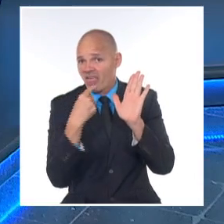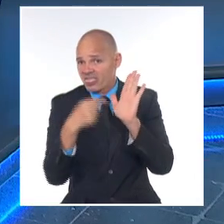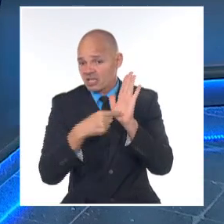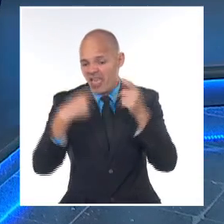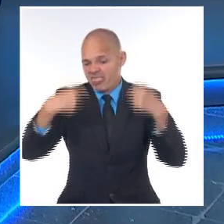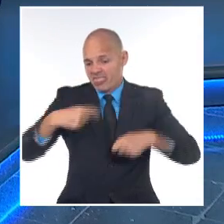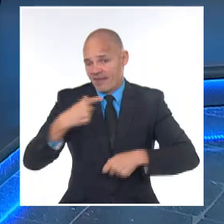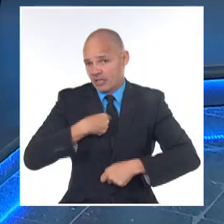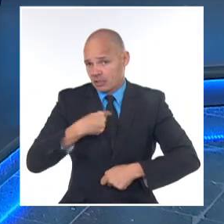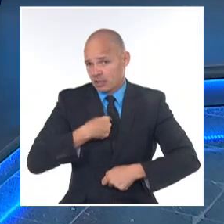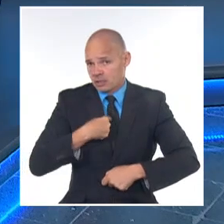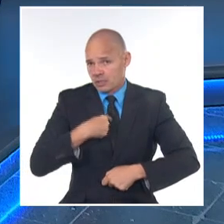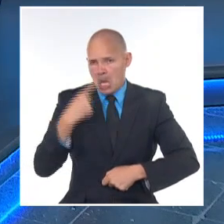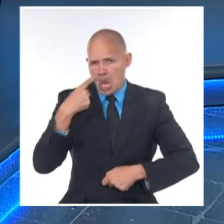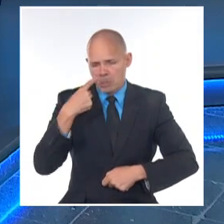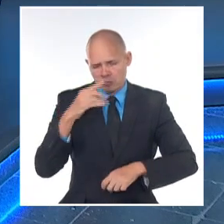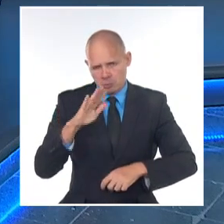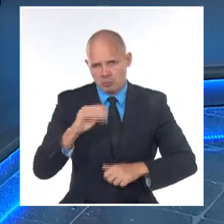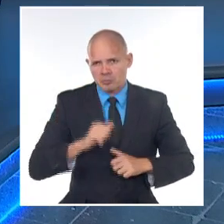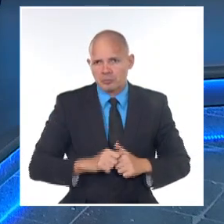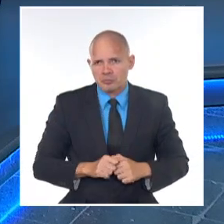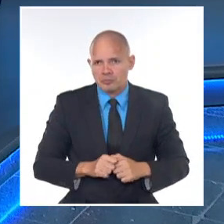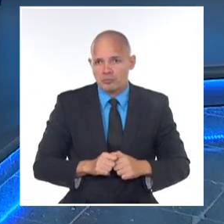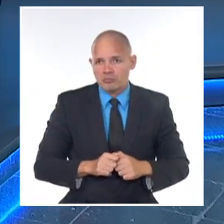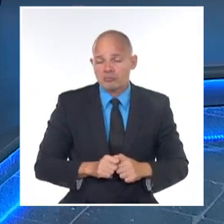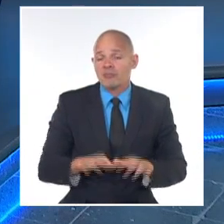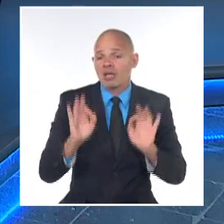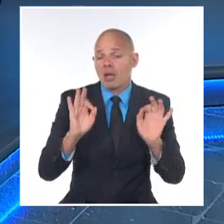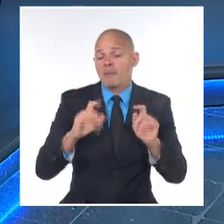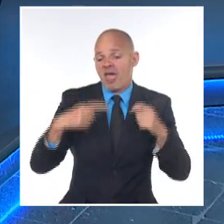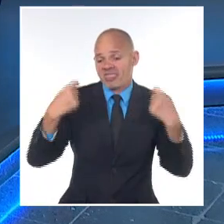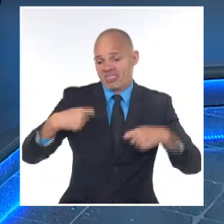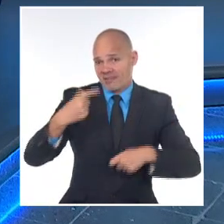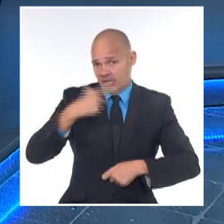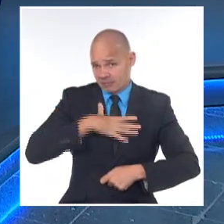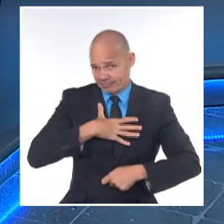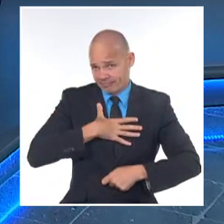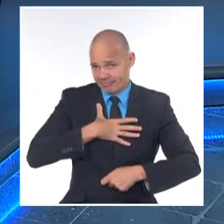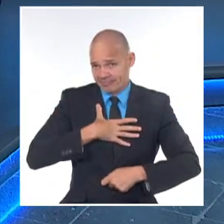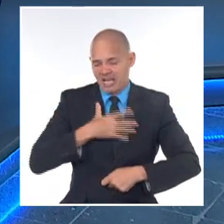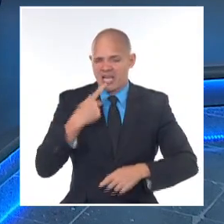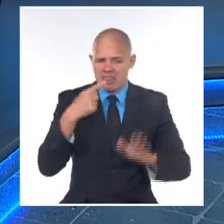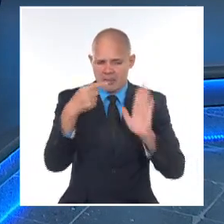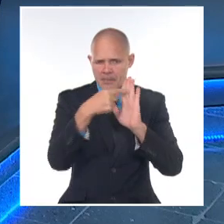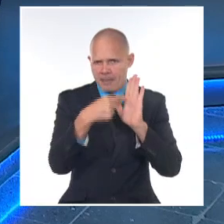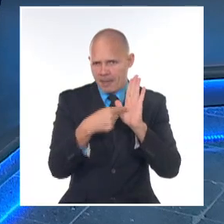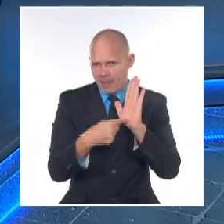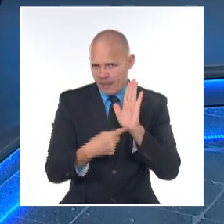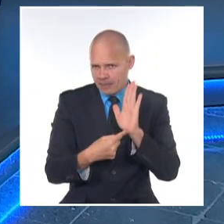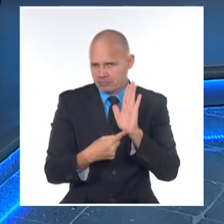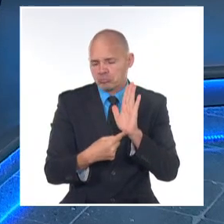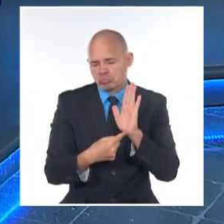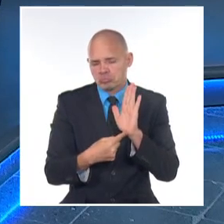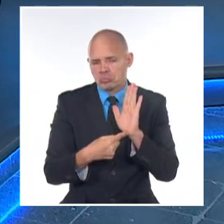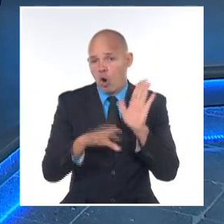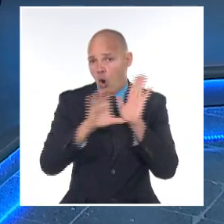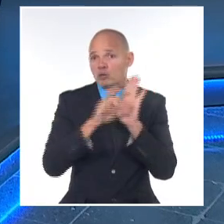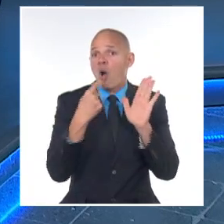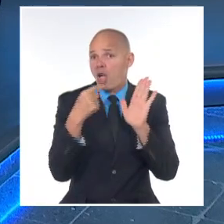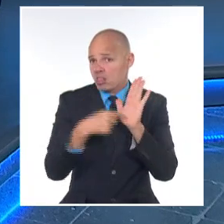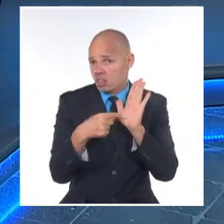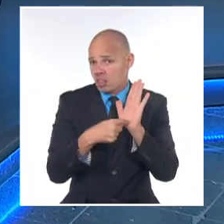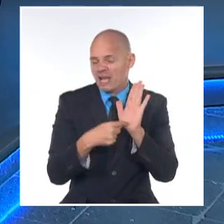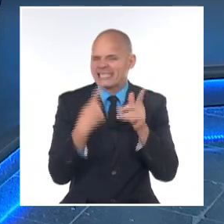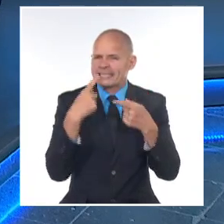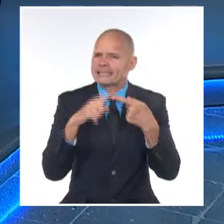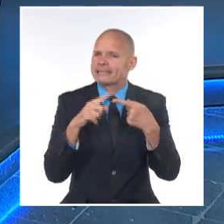ciudadanos. Adelante. Y dentro de esos deberes de los ciudadanos, que están recogidos entre varios que están establecidos en la Constitución, está guardar